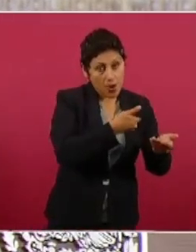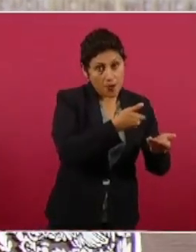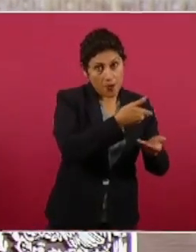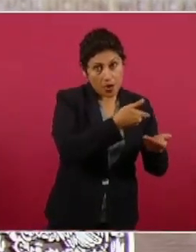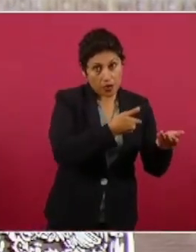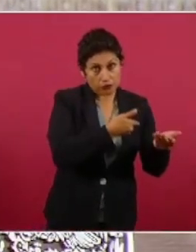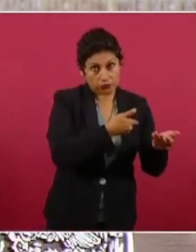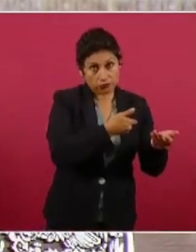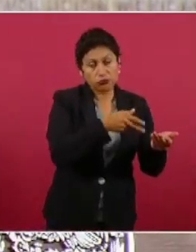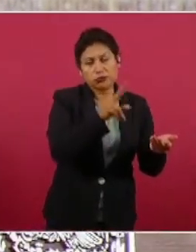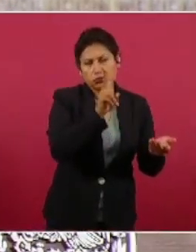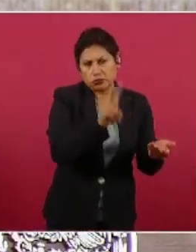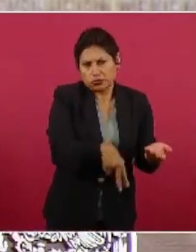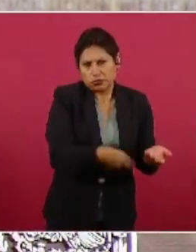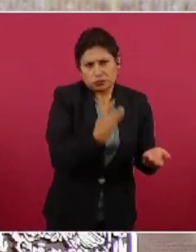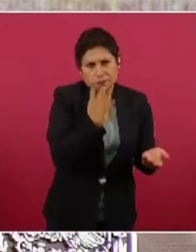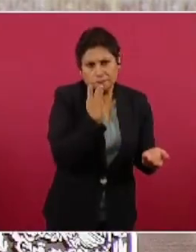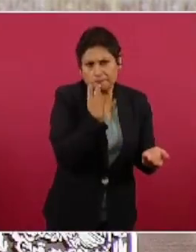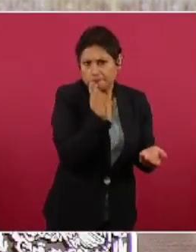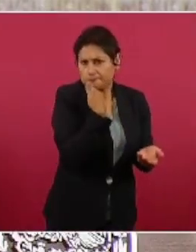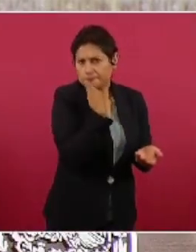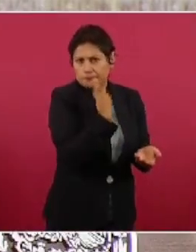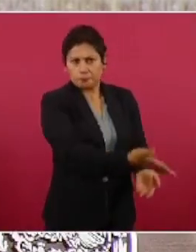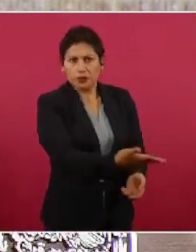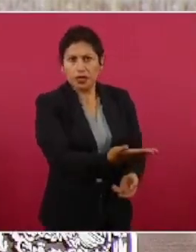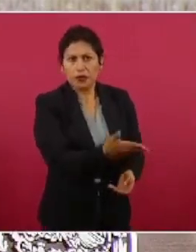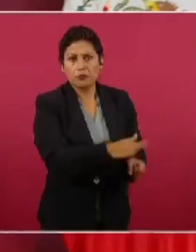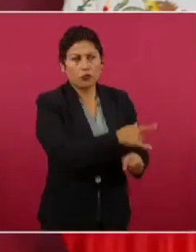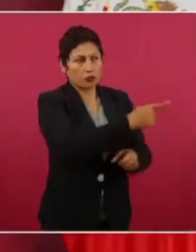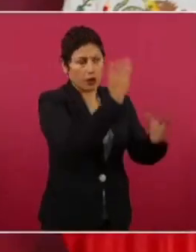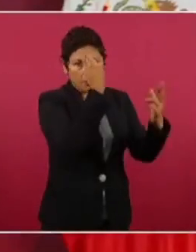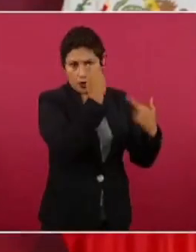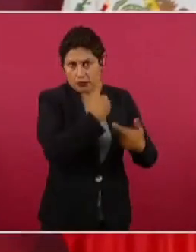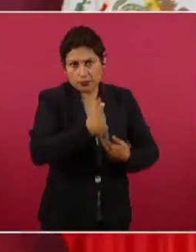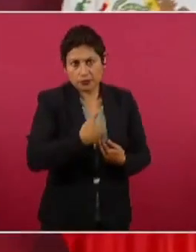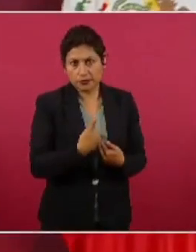llevamos una muy buena relación, porque fue respetuoso.